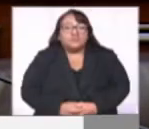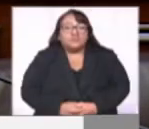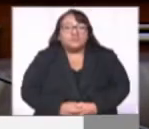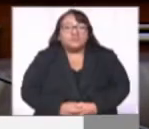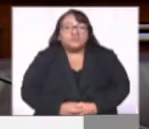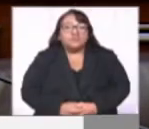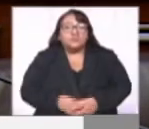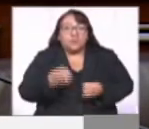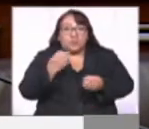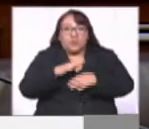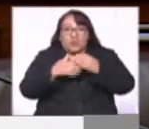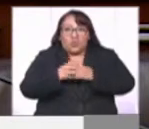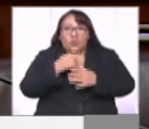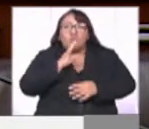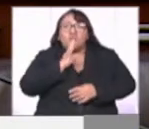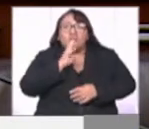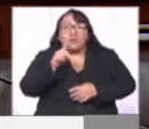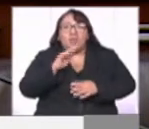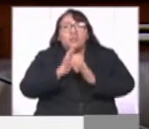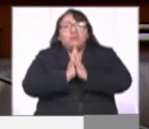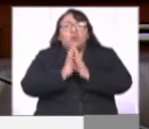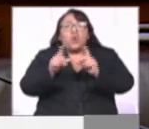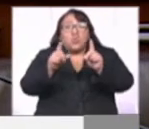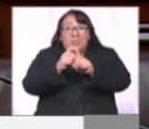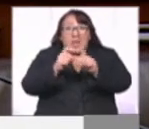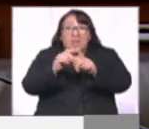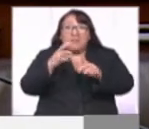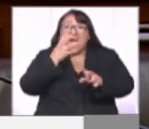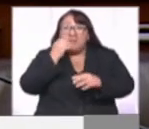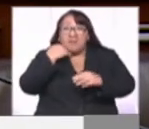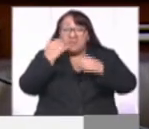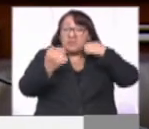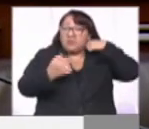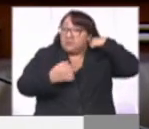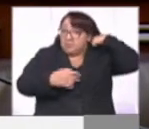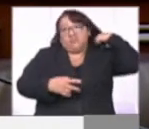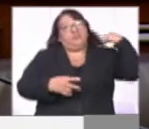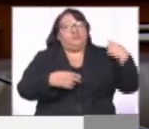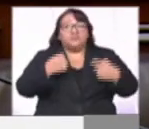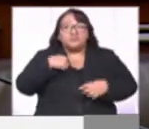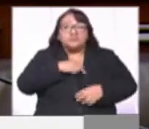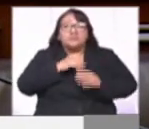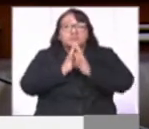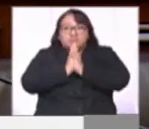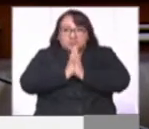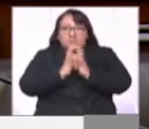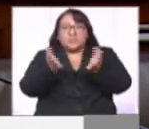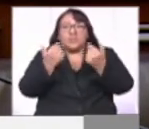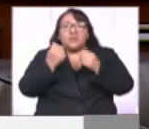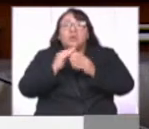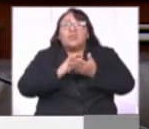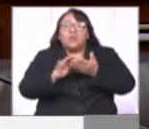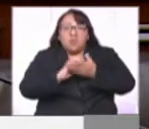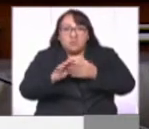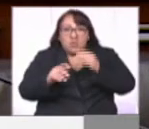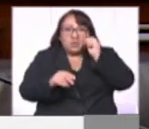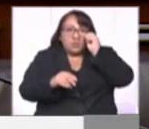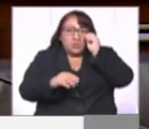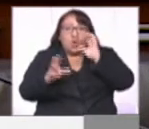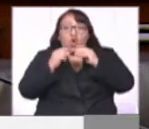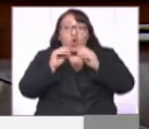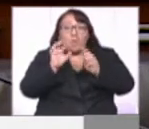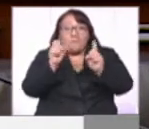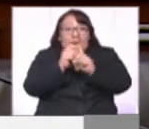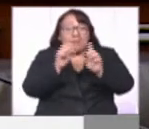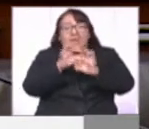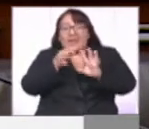especialmente cuando faltan a la verdad. Nosotros siempre nos hemos caracterizado, presidente, por dar o por promover siempre